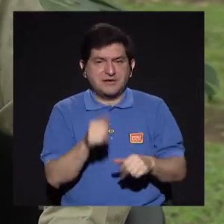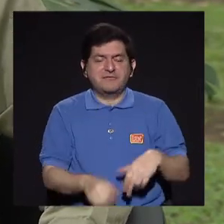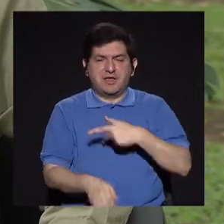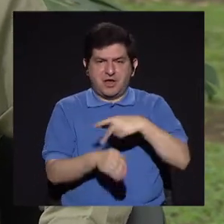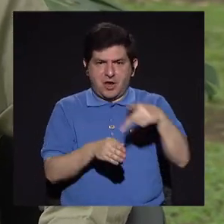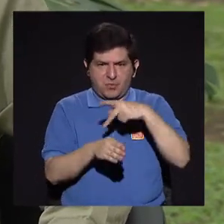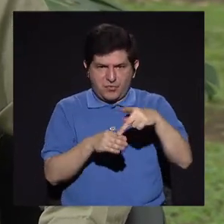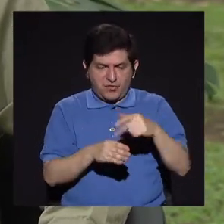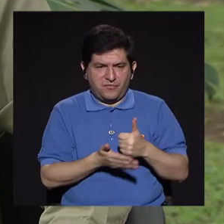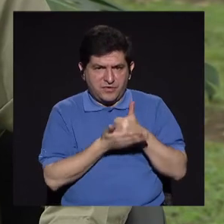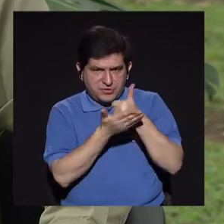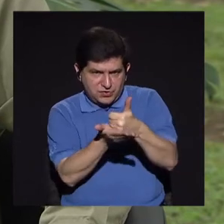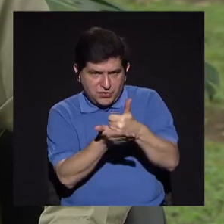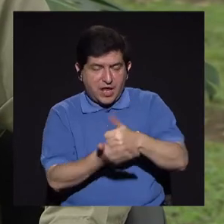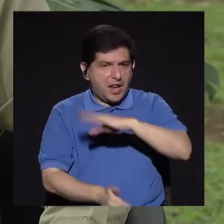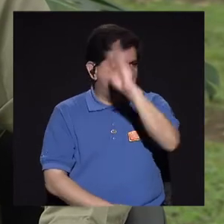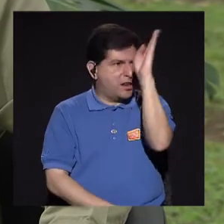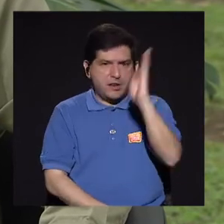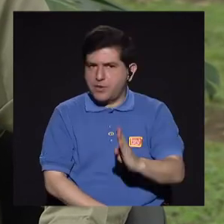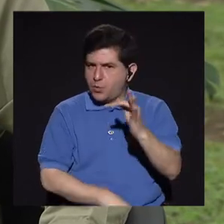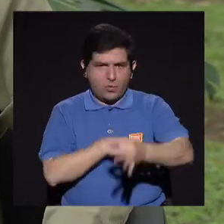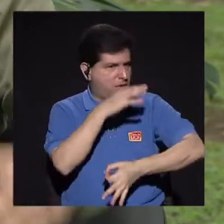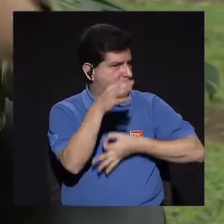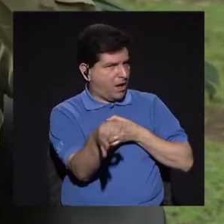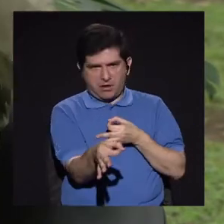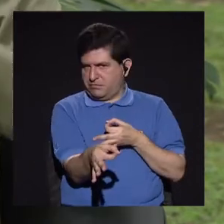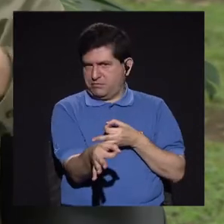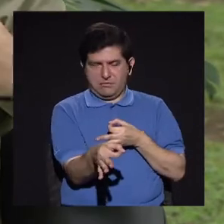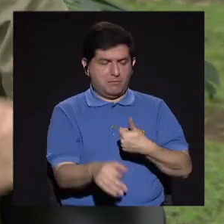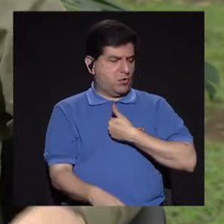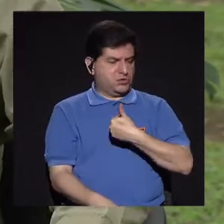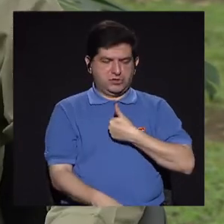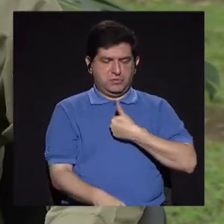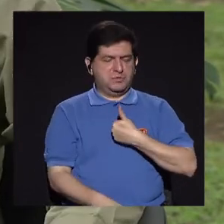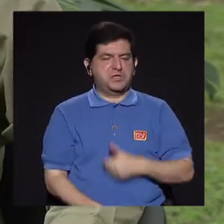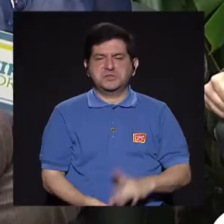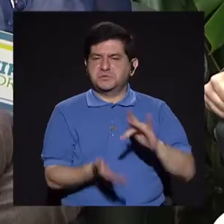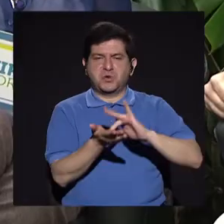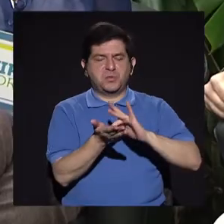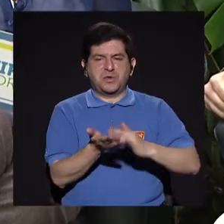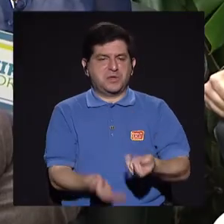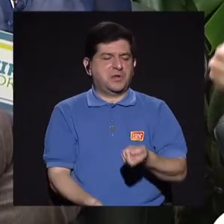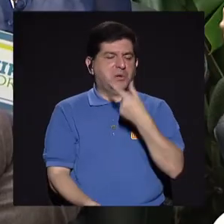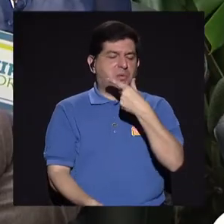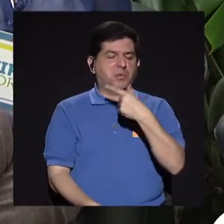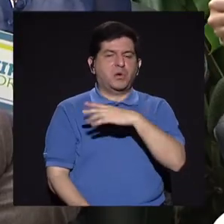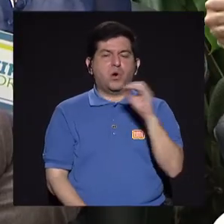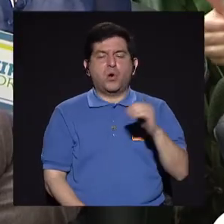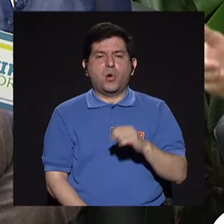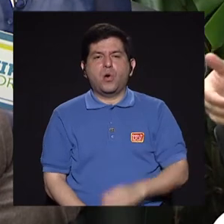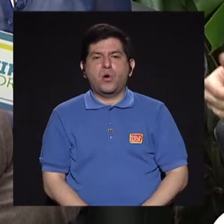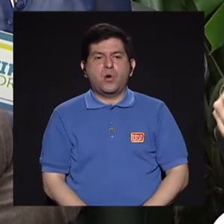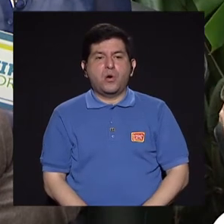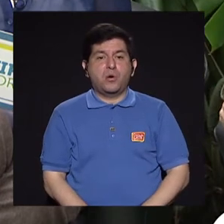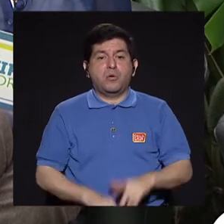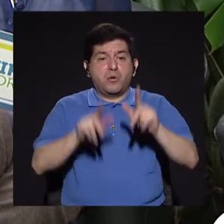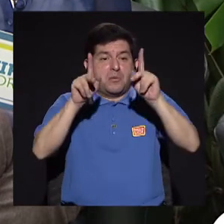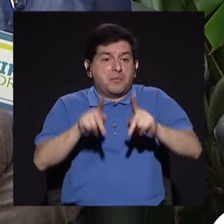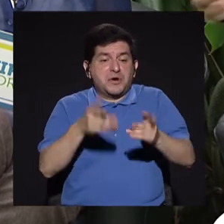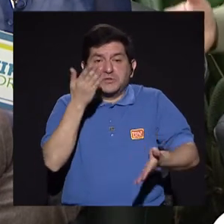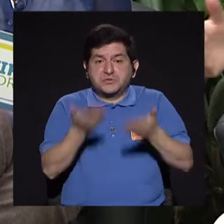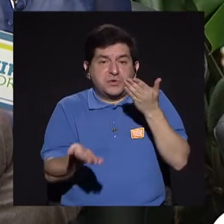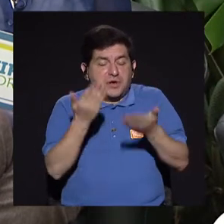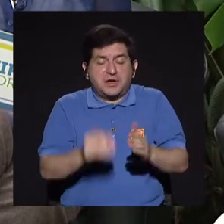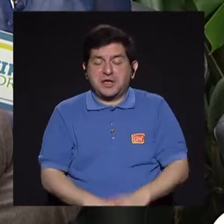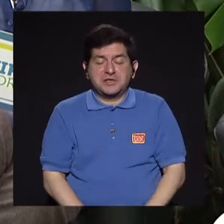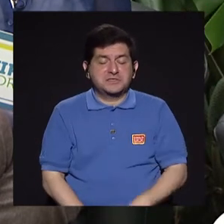de un profesional preparado no debe ser nunca sustituida por la autoprescripción o verse con un profesional no preparado o con alguien